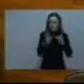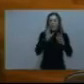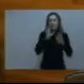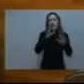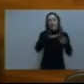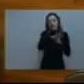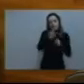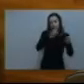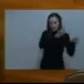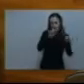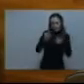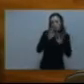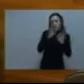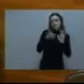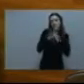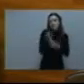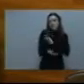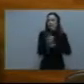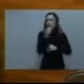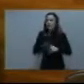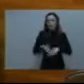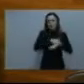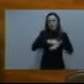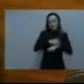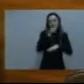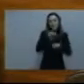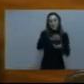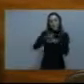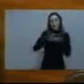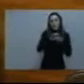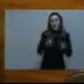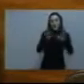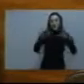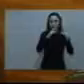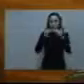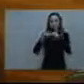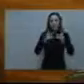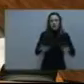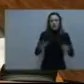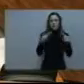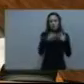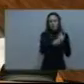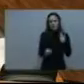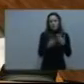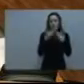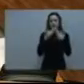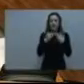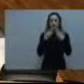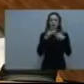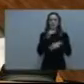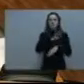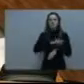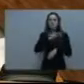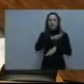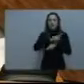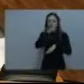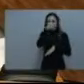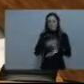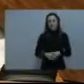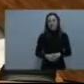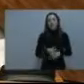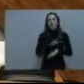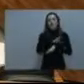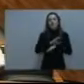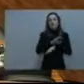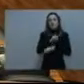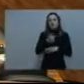fundamental para la creación de una ciudadanía libre, igual y responsable. Muchas gracias. Gracias, señor consejero. Señora Gómez Alonso, tiene